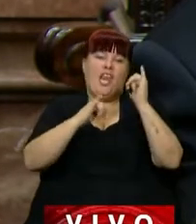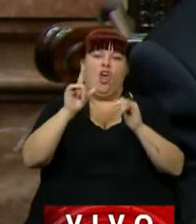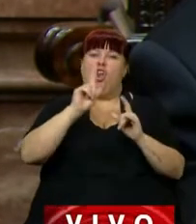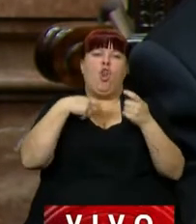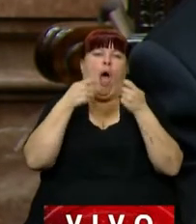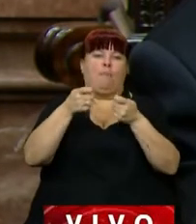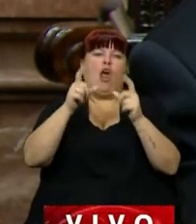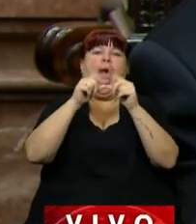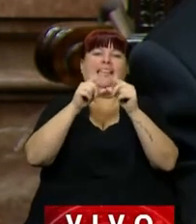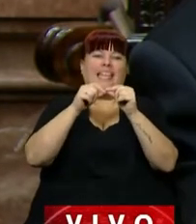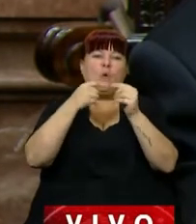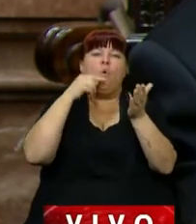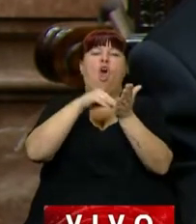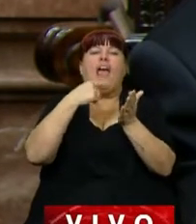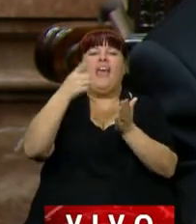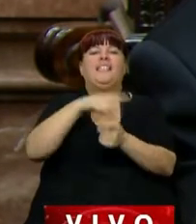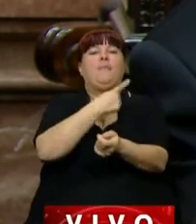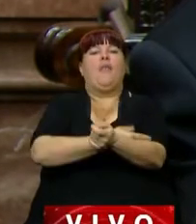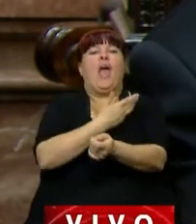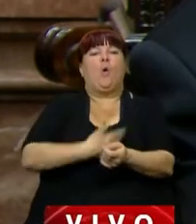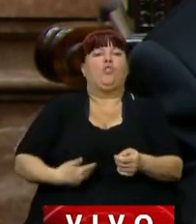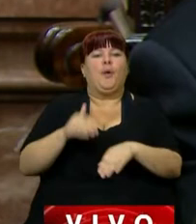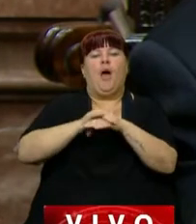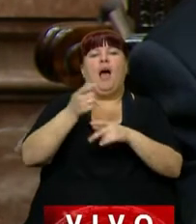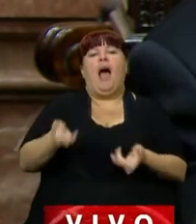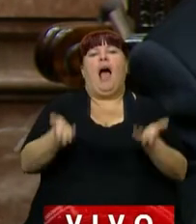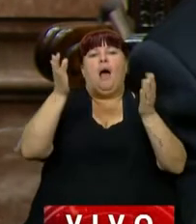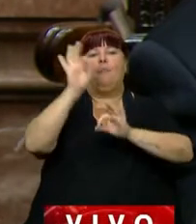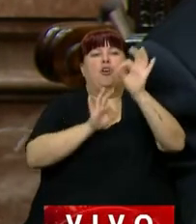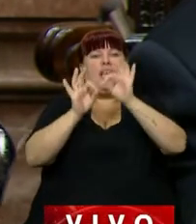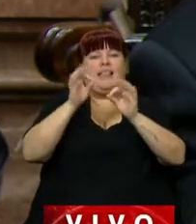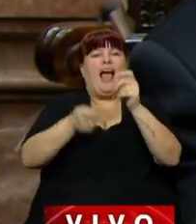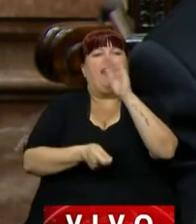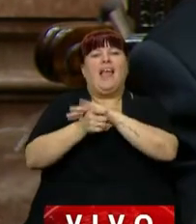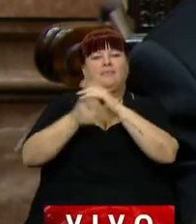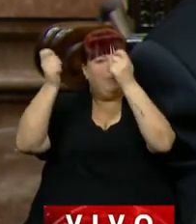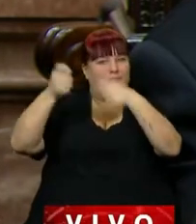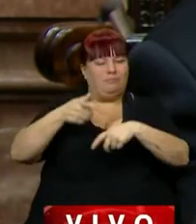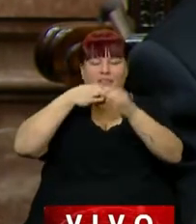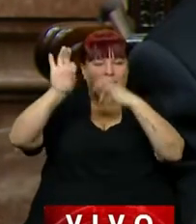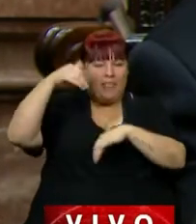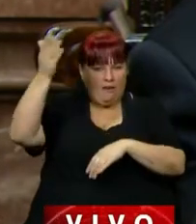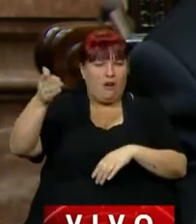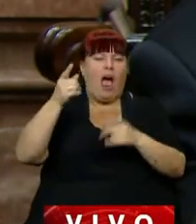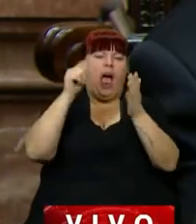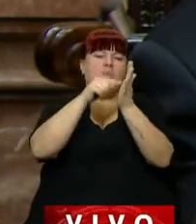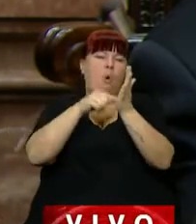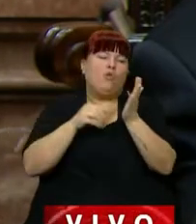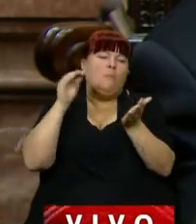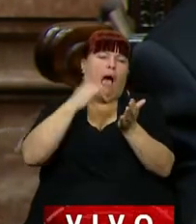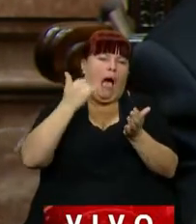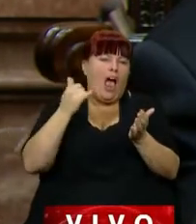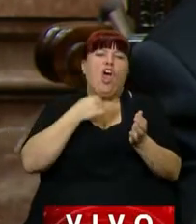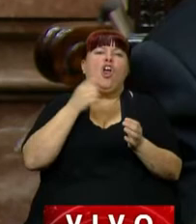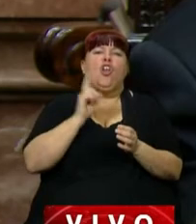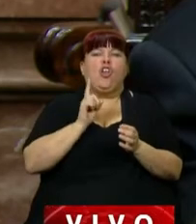voy a acompañar el artículo que faculta al Ejecutivo a subir las alícuotas de exportación. Miren, tengo unas cosas más. Diría,